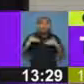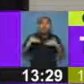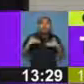gracias